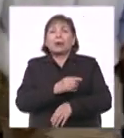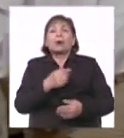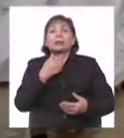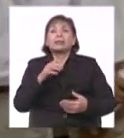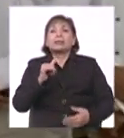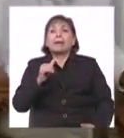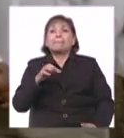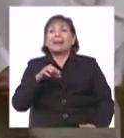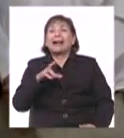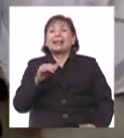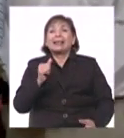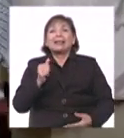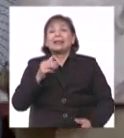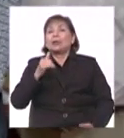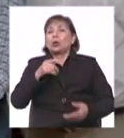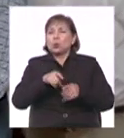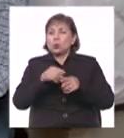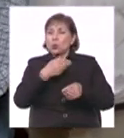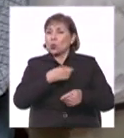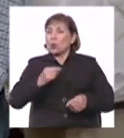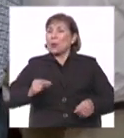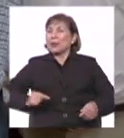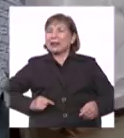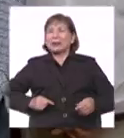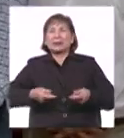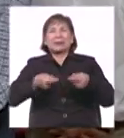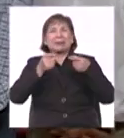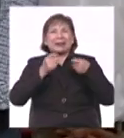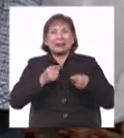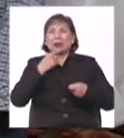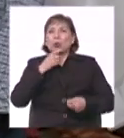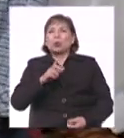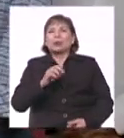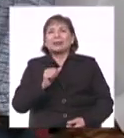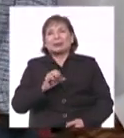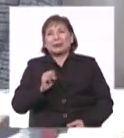Iñapari y Tahuamanu y el gobernador regional de Madre de Dios, Luis Otsuka.